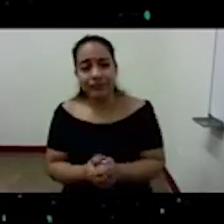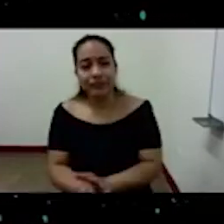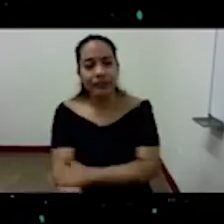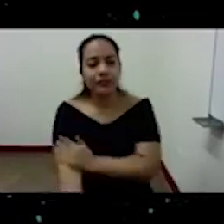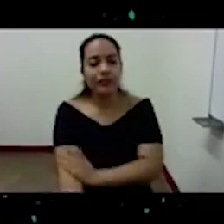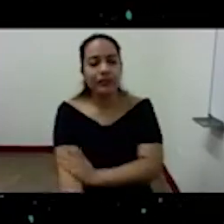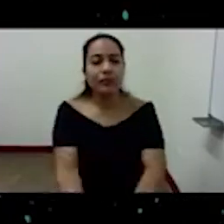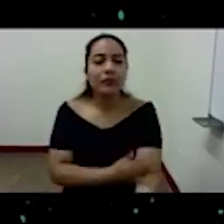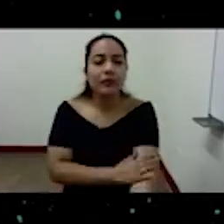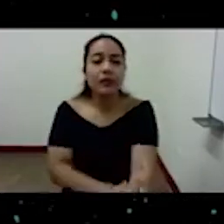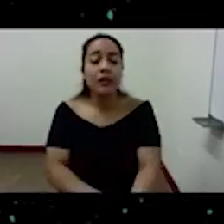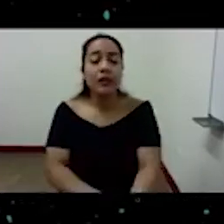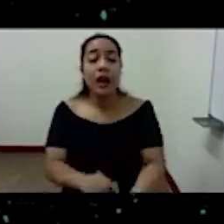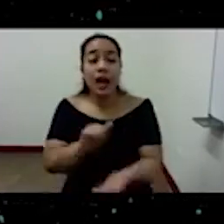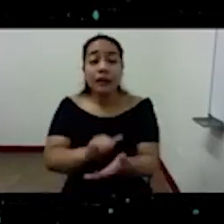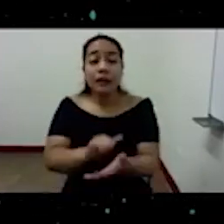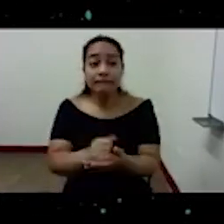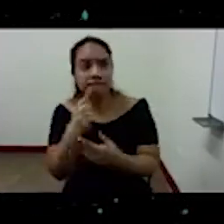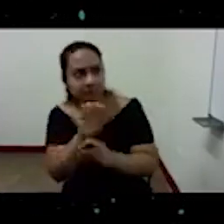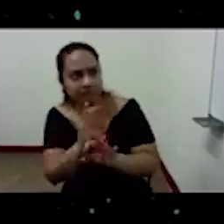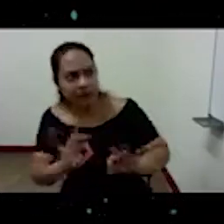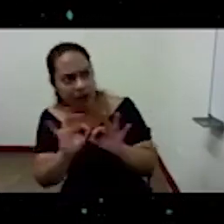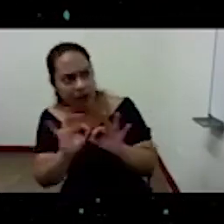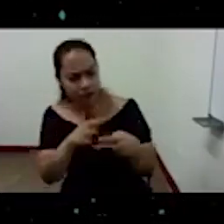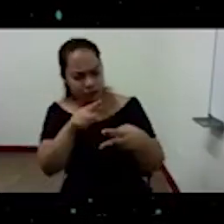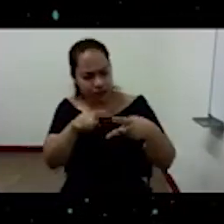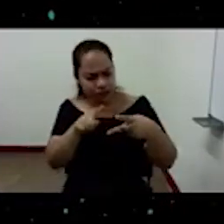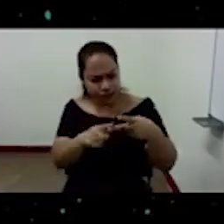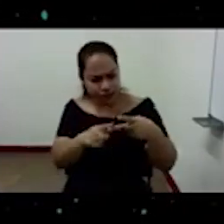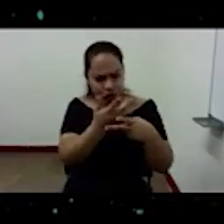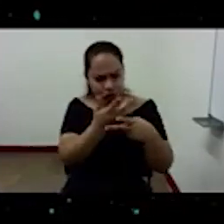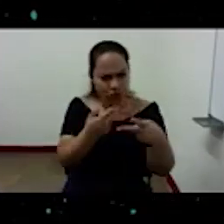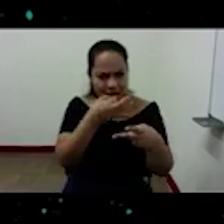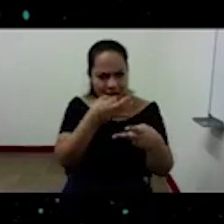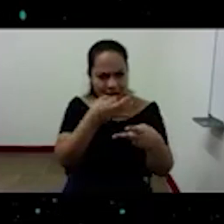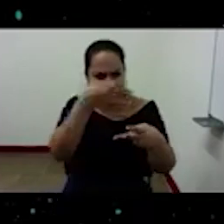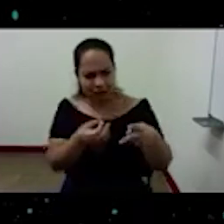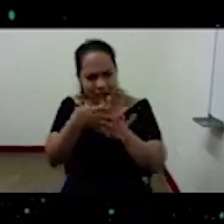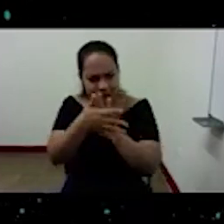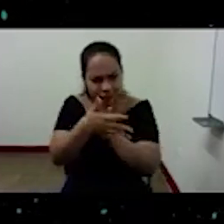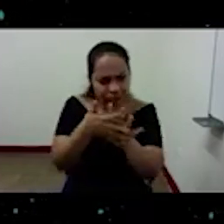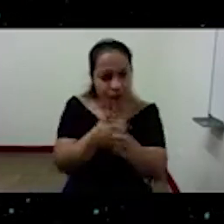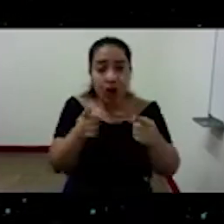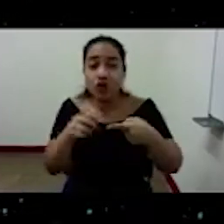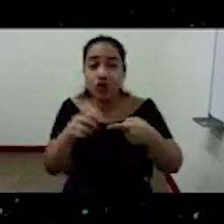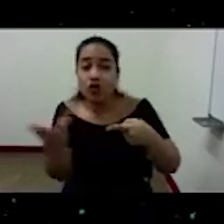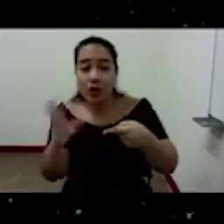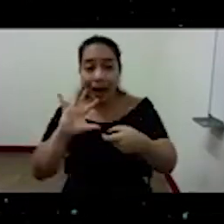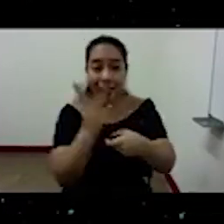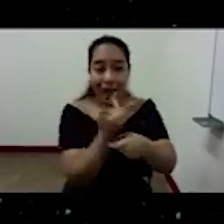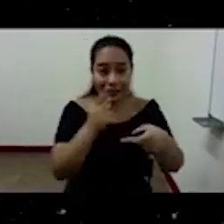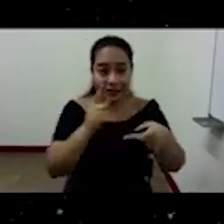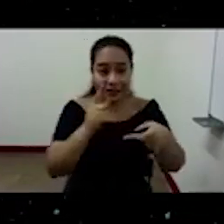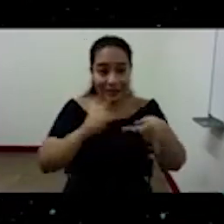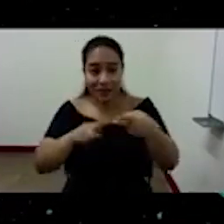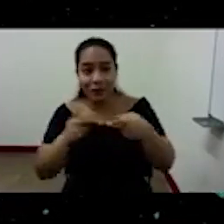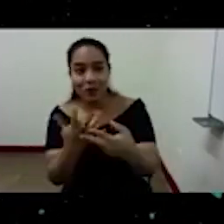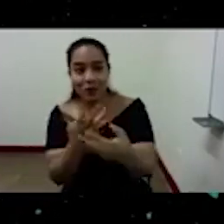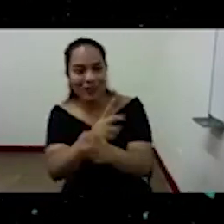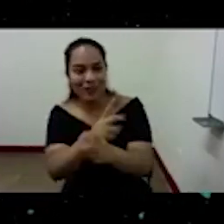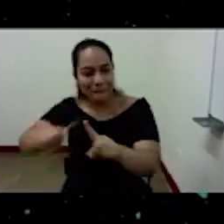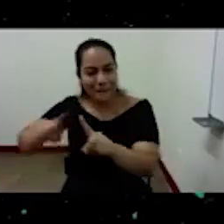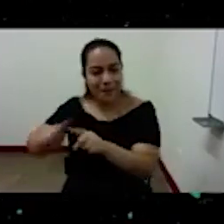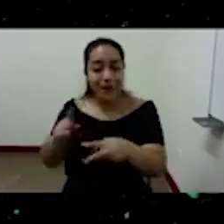Así nos vemos enfrentados a denunciar doblemente nuestra verdad, desde el arte y desde la filosofía, como el